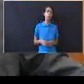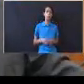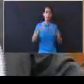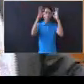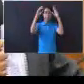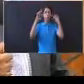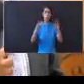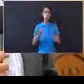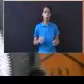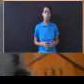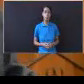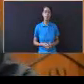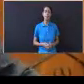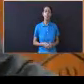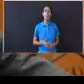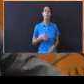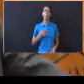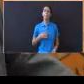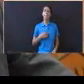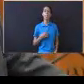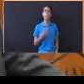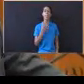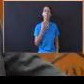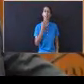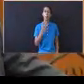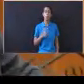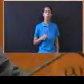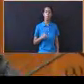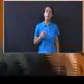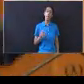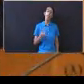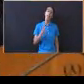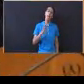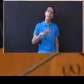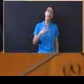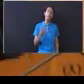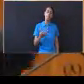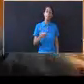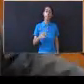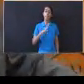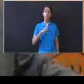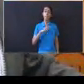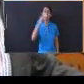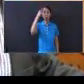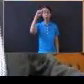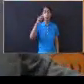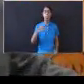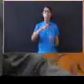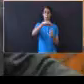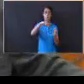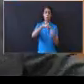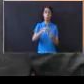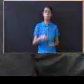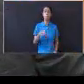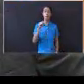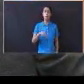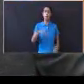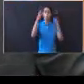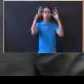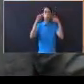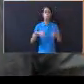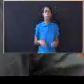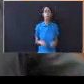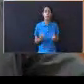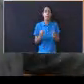Nosotros en el colegio teníamos el día de la familia. Y entonces dijimos, vaya a ver, ¿y ahora qué hacemos? Y dijo un hermano por ahí,